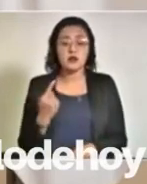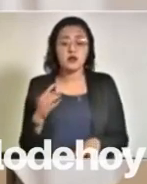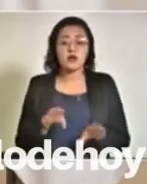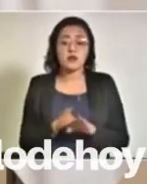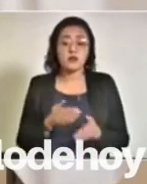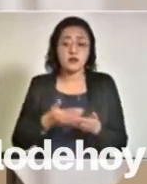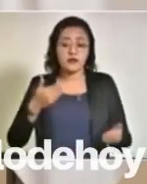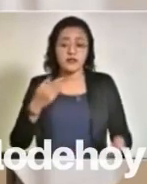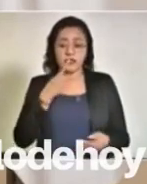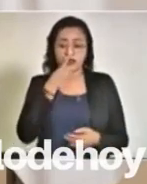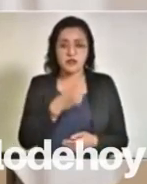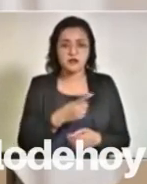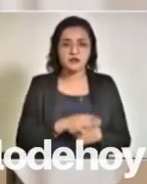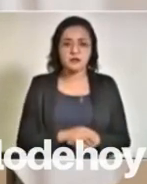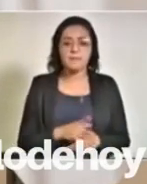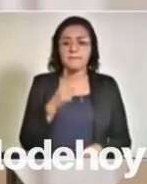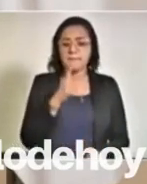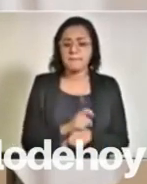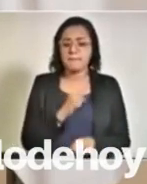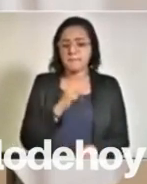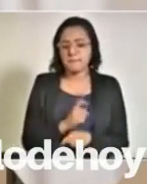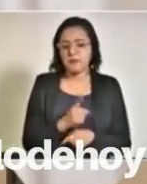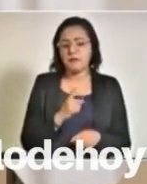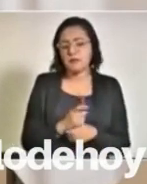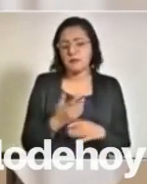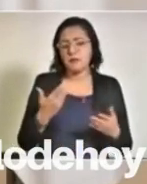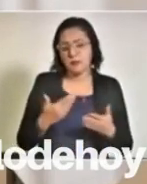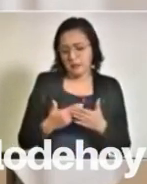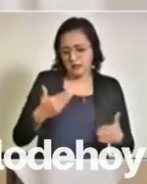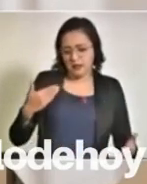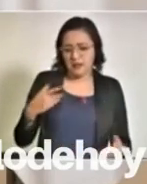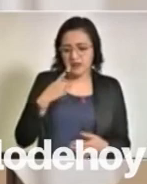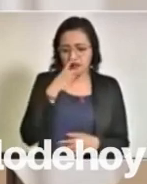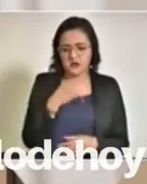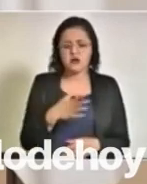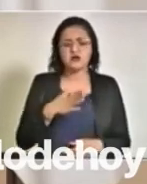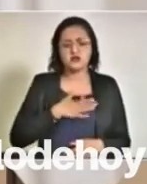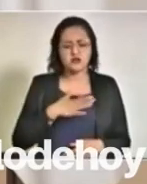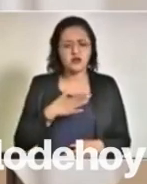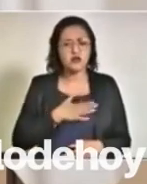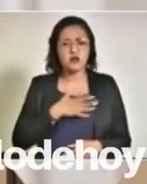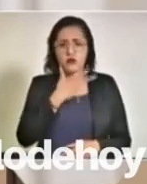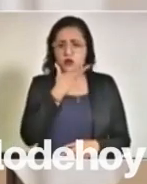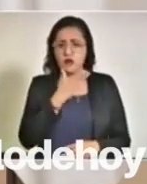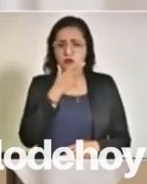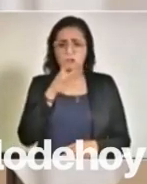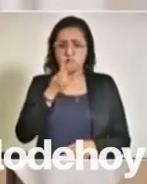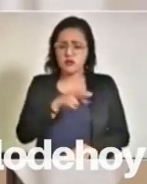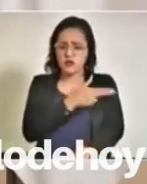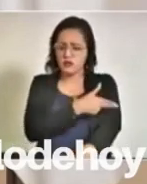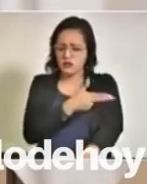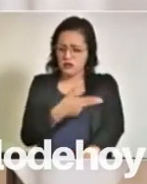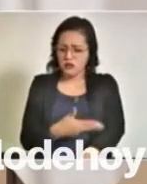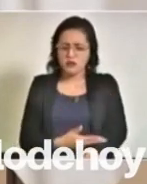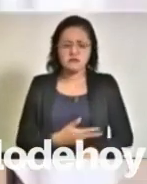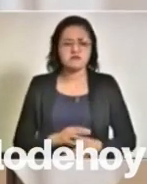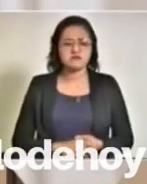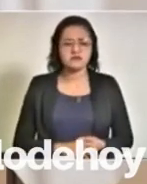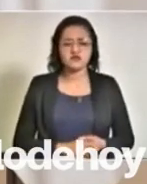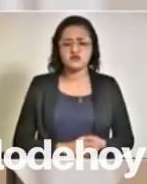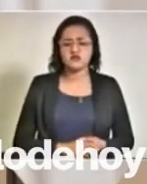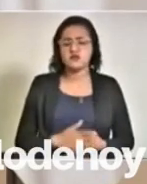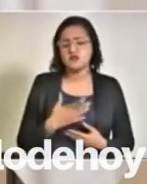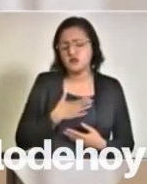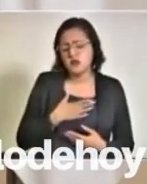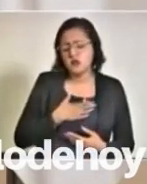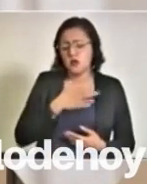dije desde el primer momento yo soy un hombre honesto un hombre que actúa de buena